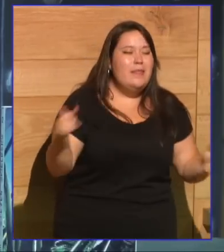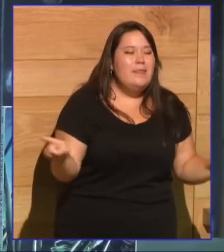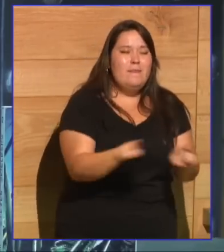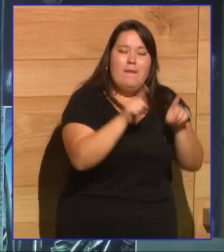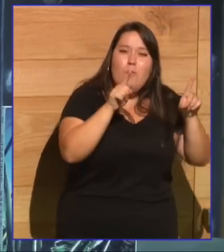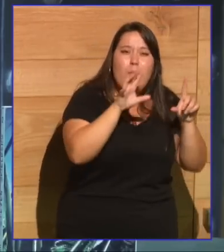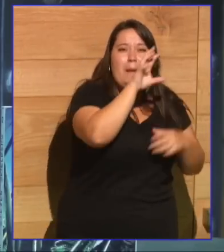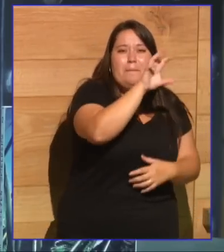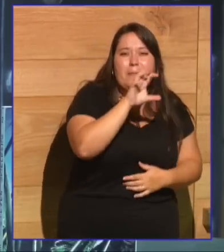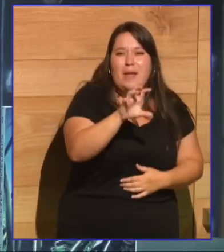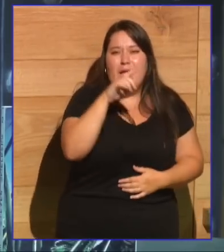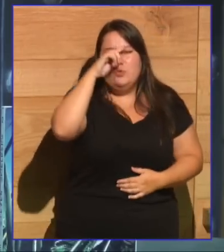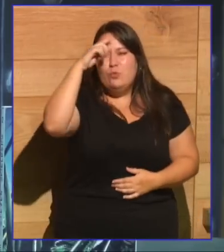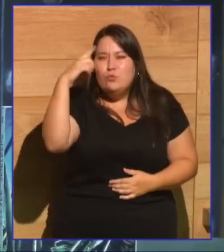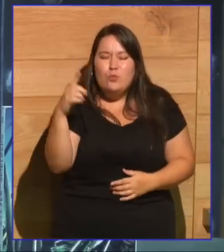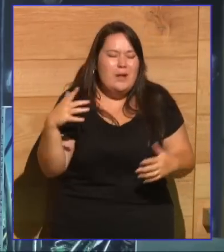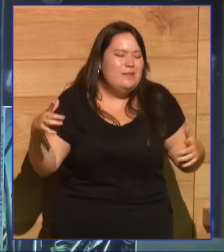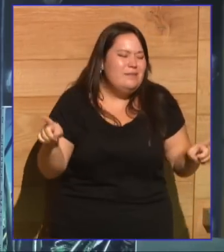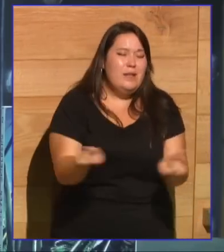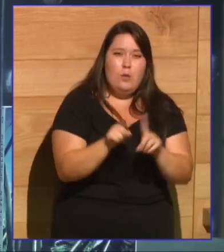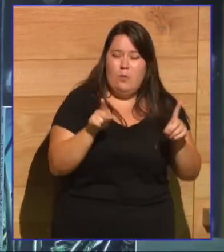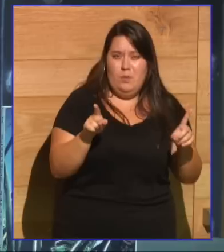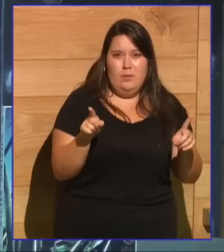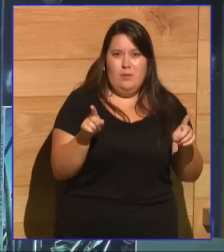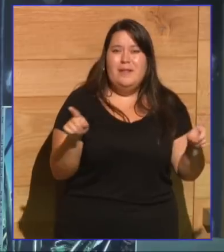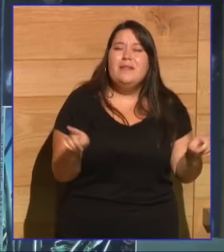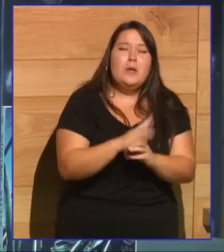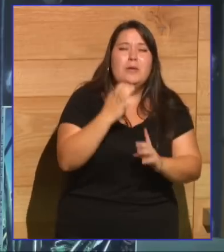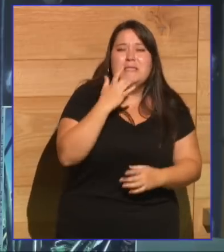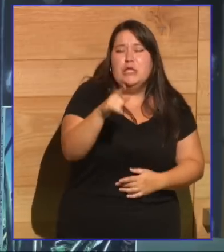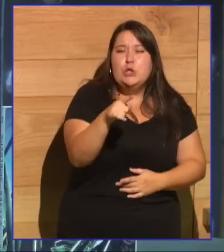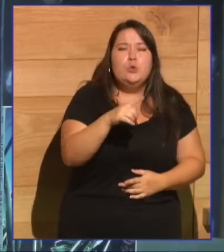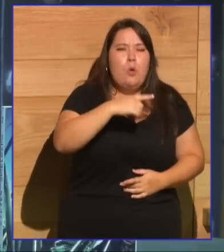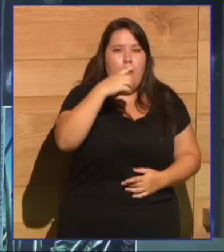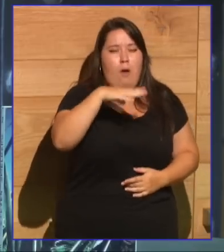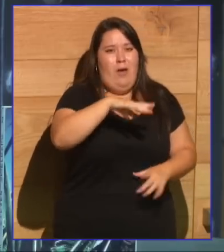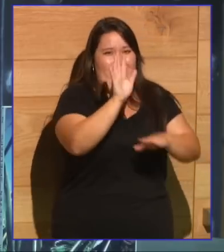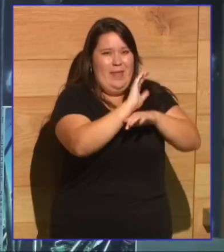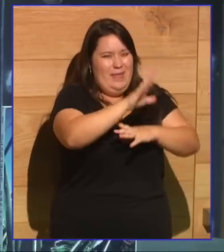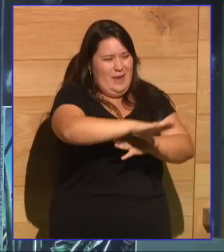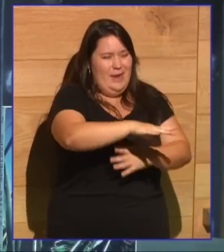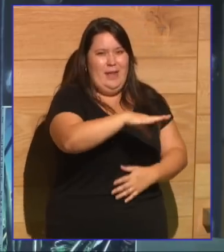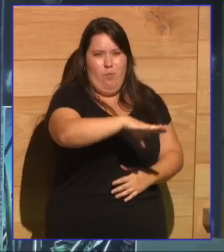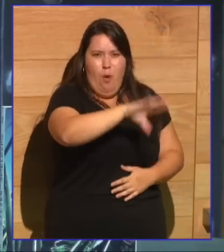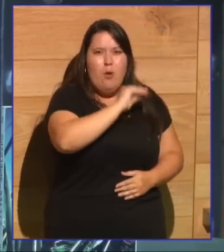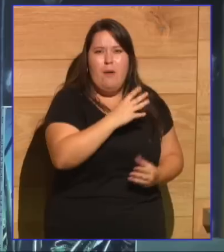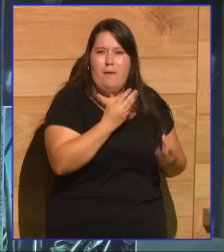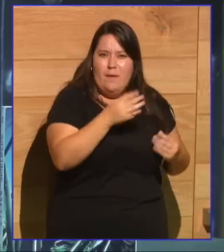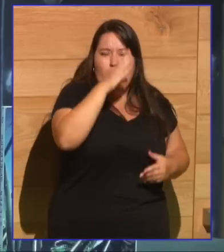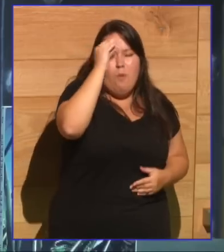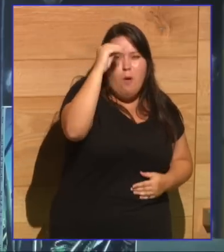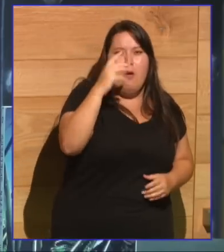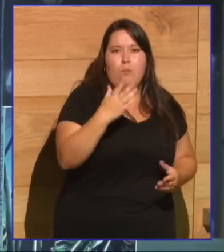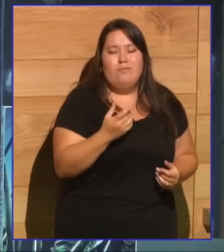continente condición social la cultura no importa si es un grandísimo cinéfilo o eres un espectador vaca la civil le gusta